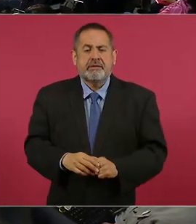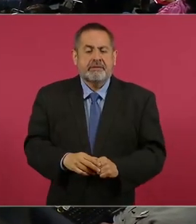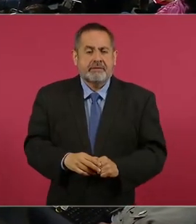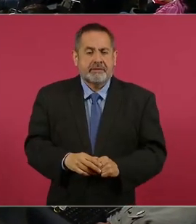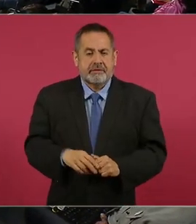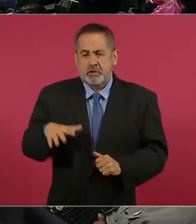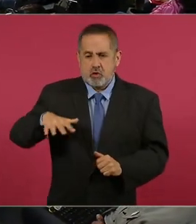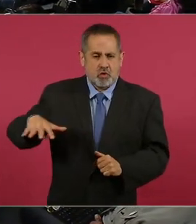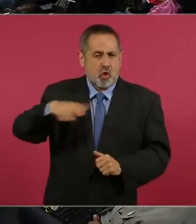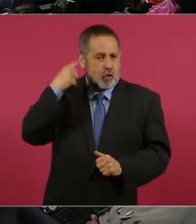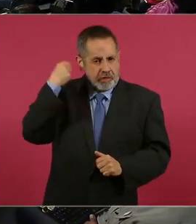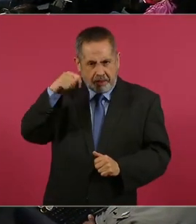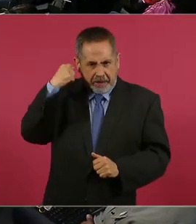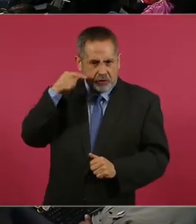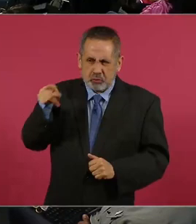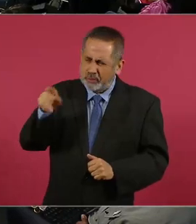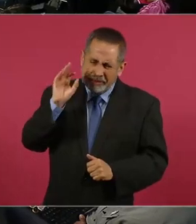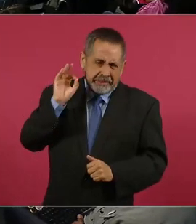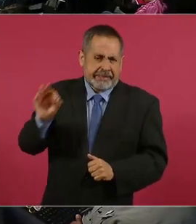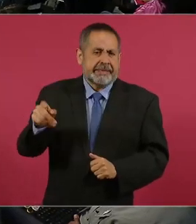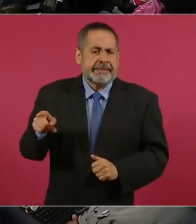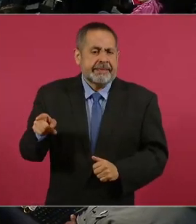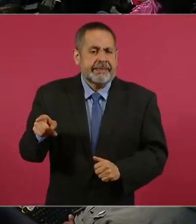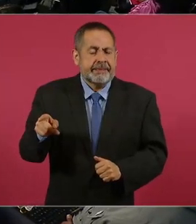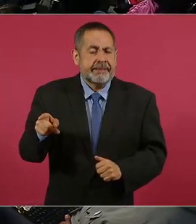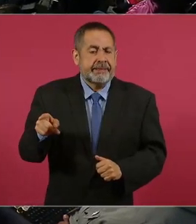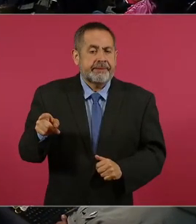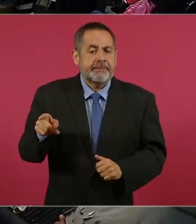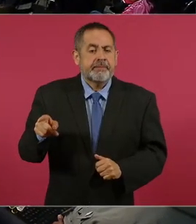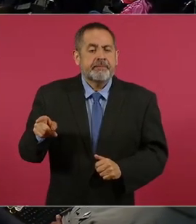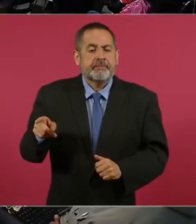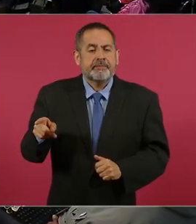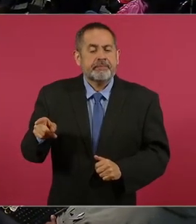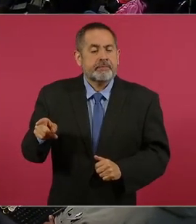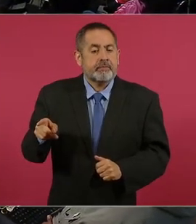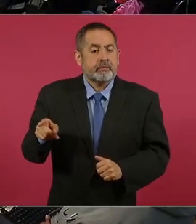de Tabasco. Estuvo también